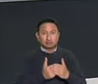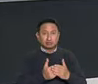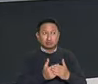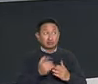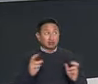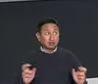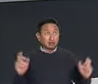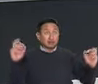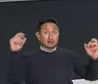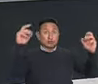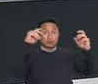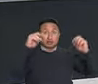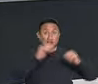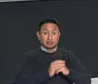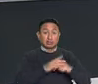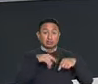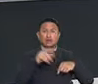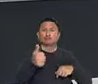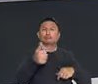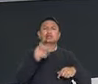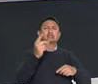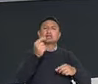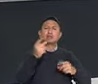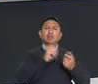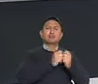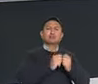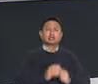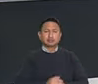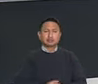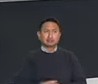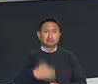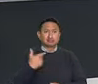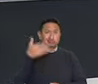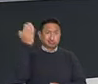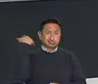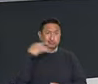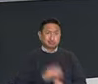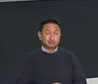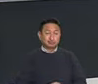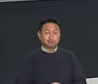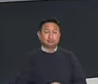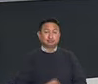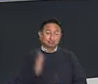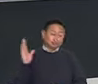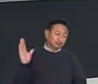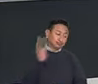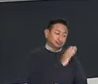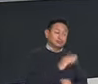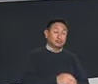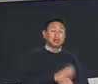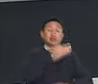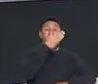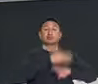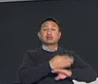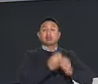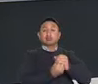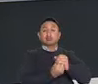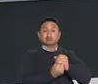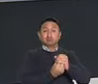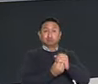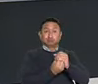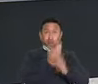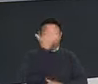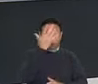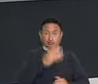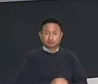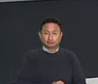que supuestamente estaba en arreglos hace, pero hace rato. Ante posible erupción del volcán Cotopaxi, además de ser un fenómeno